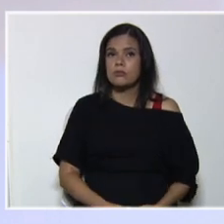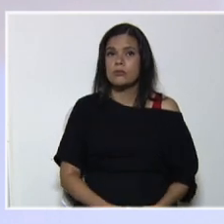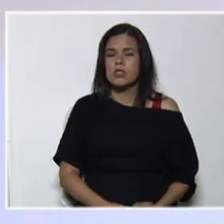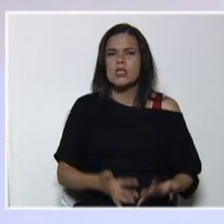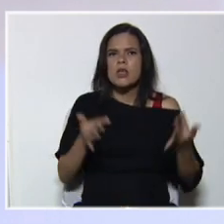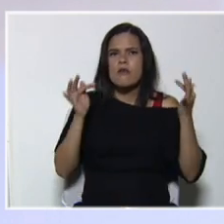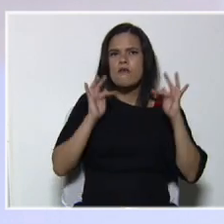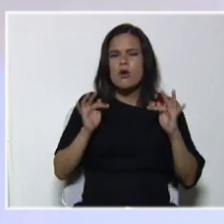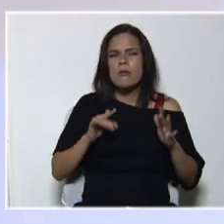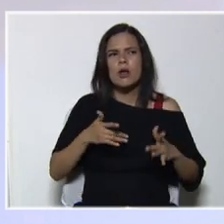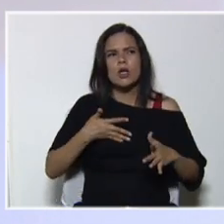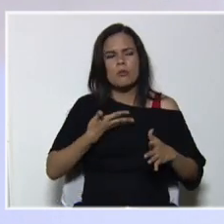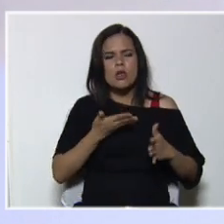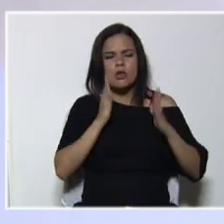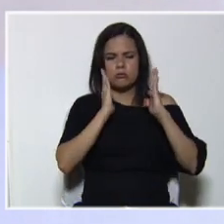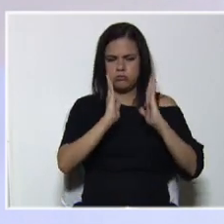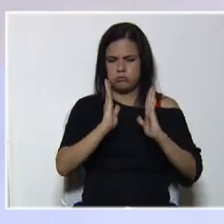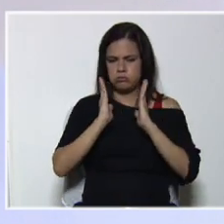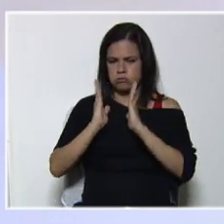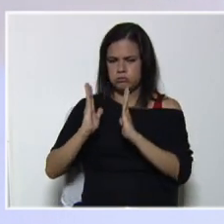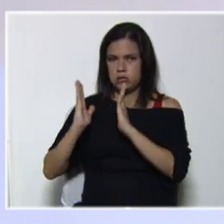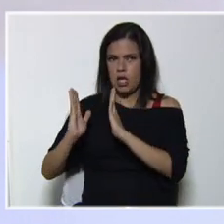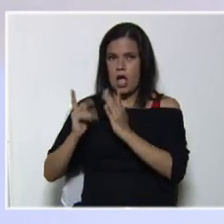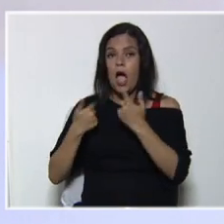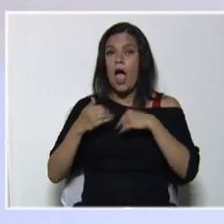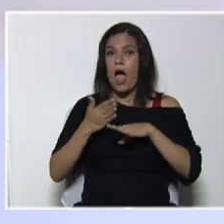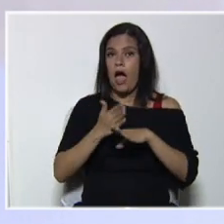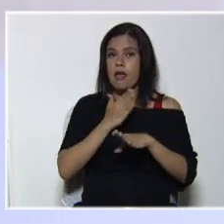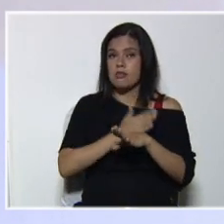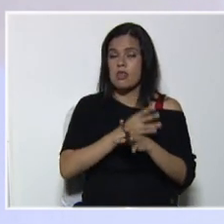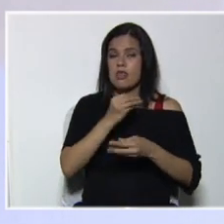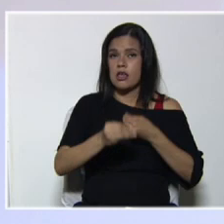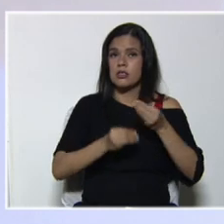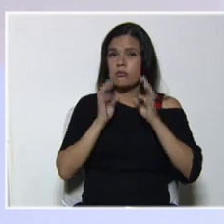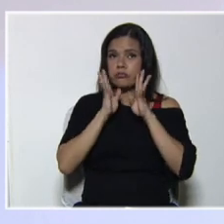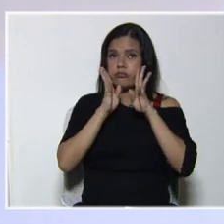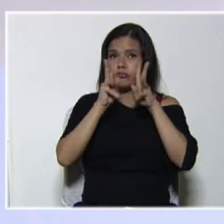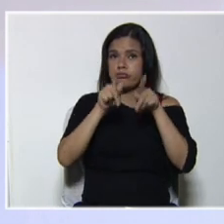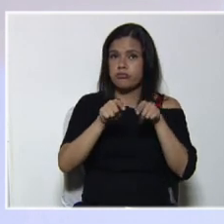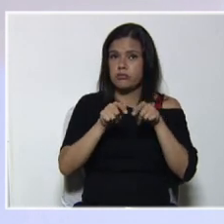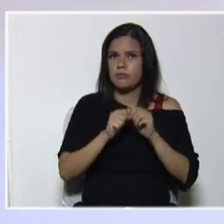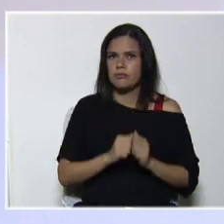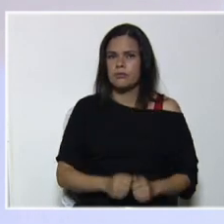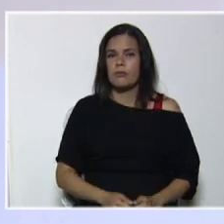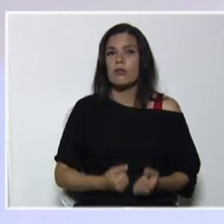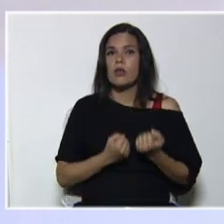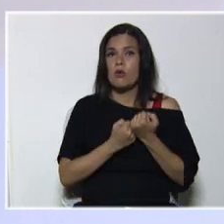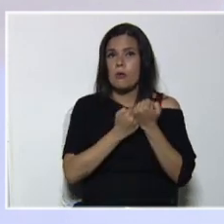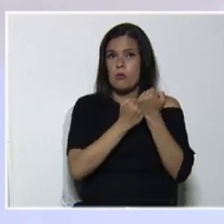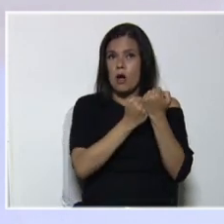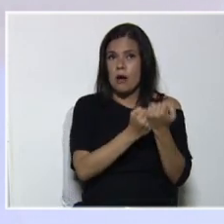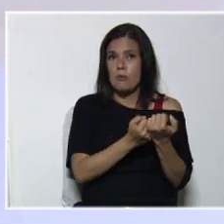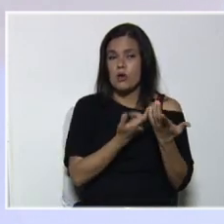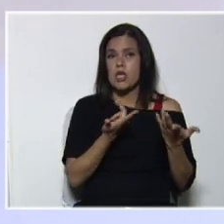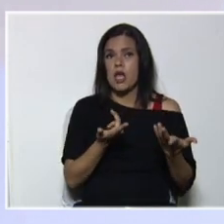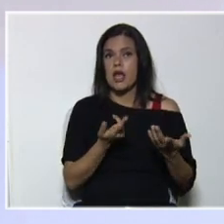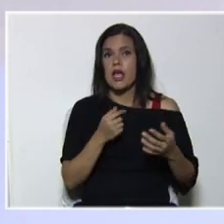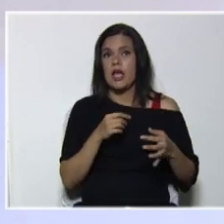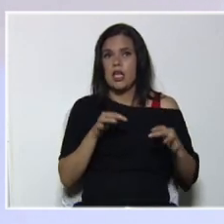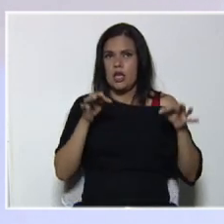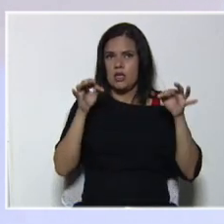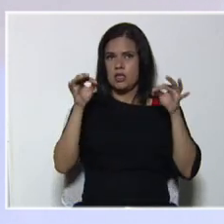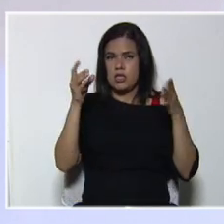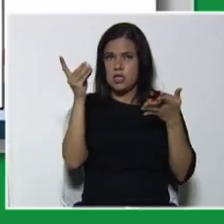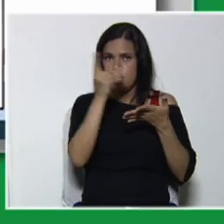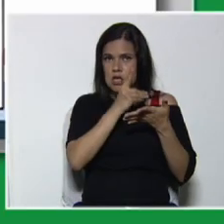modo tal que los pueda ir organizando antes de realizar la narración. Nos vamos a apoyar entonces en aquellas láminas